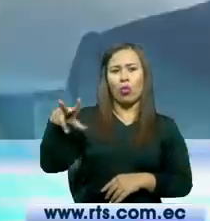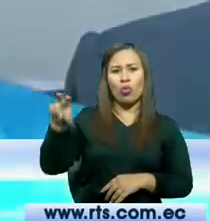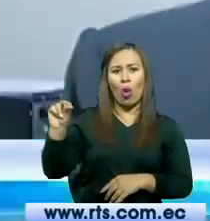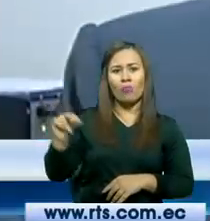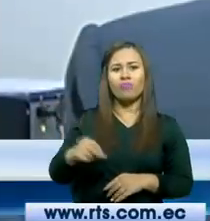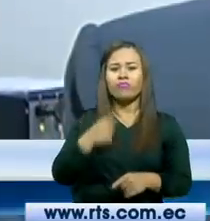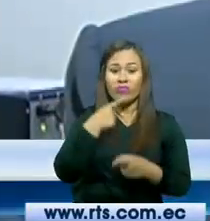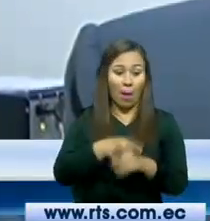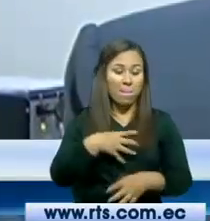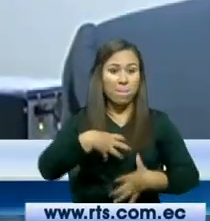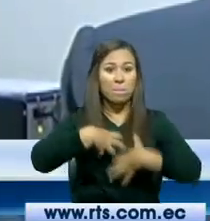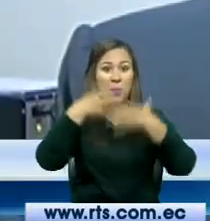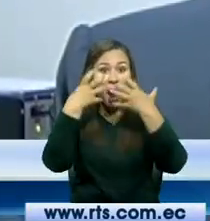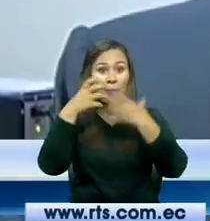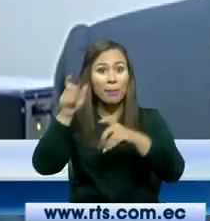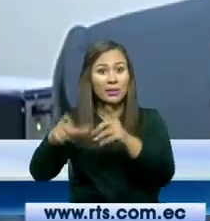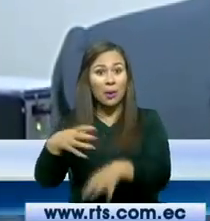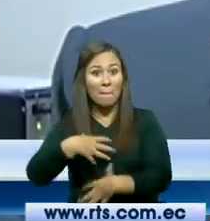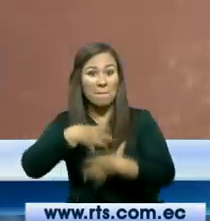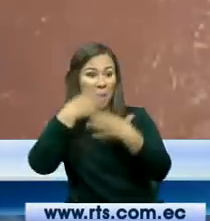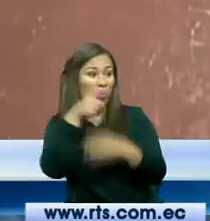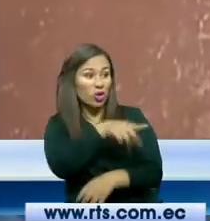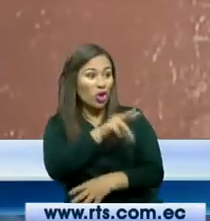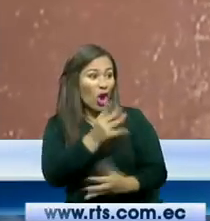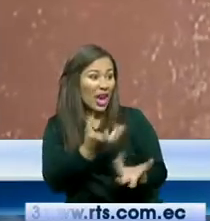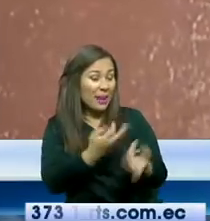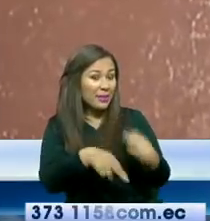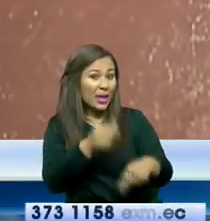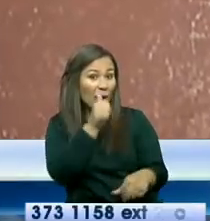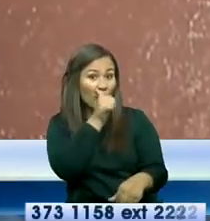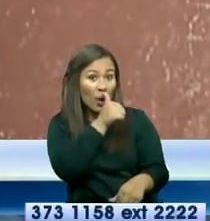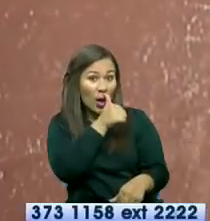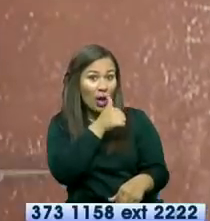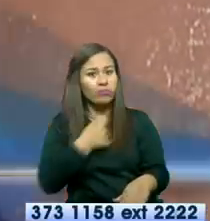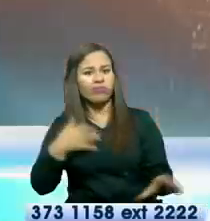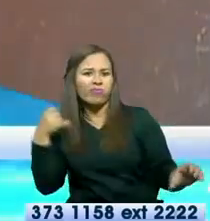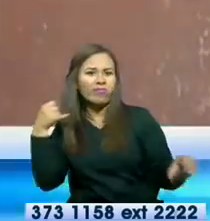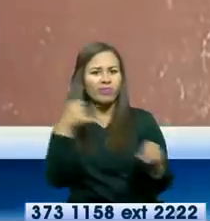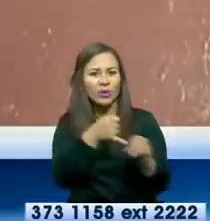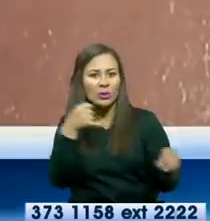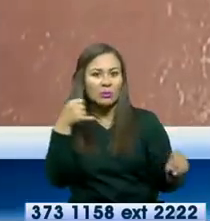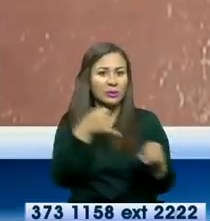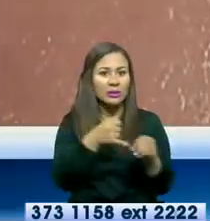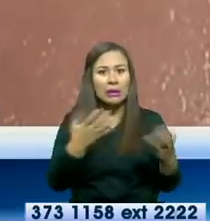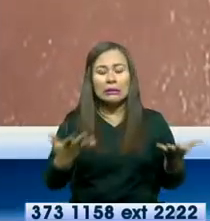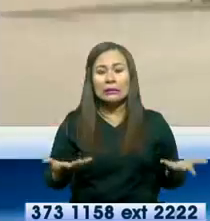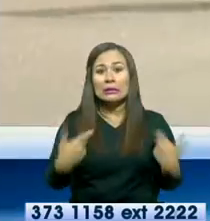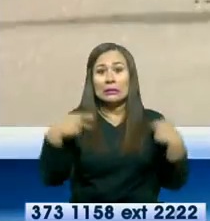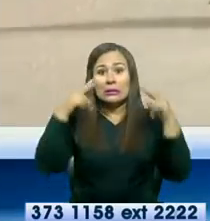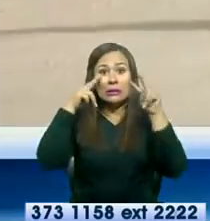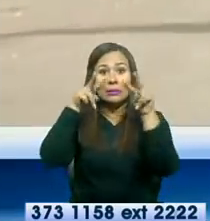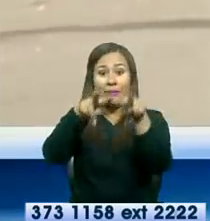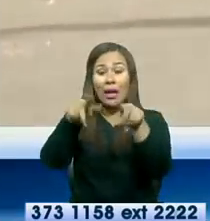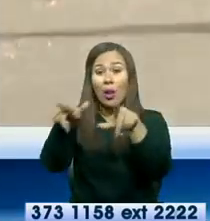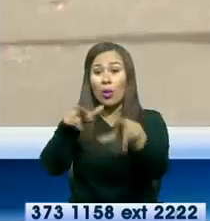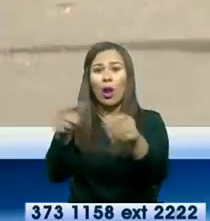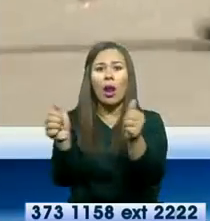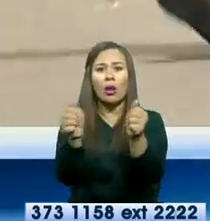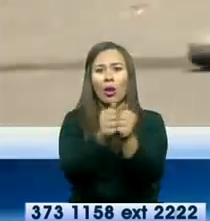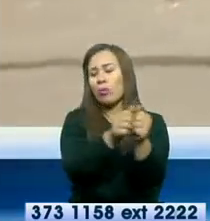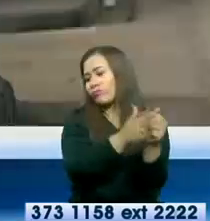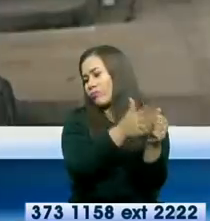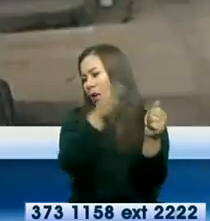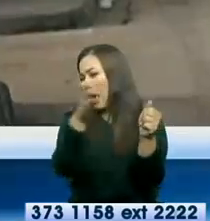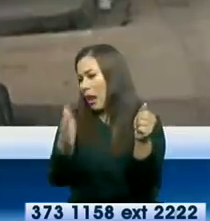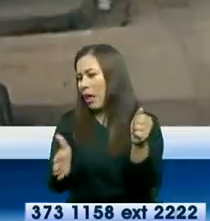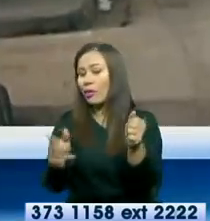violado con la finalidad de causar temor y zozobra. Acudimos hasta el sitio donde se dio origen a la situación. Junto al plantel donde se educa,